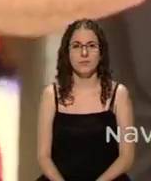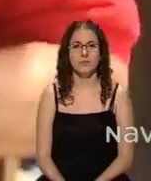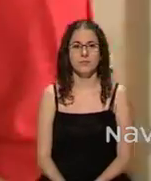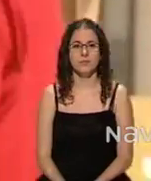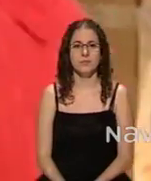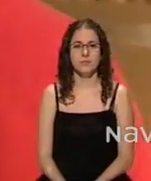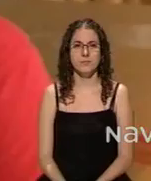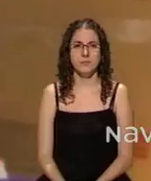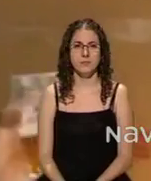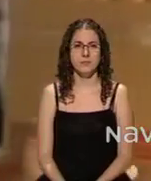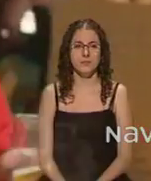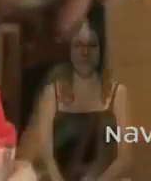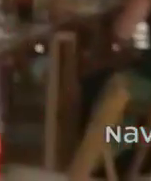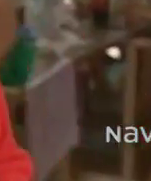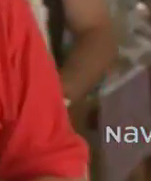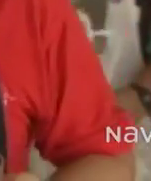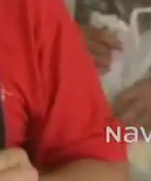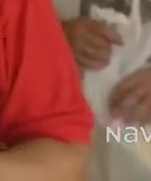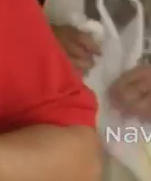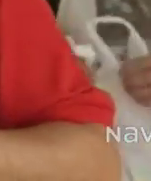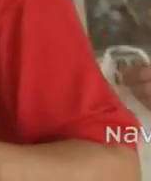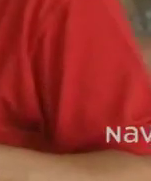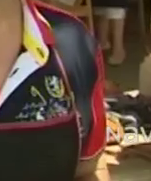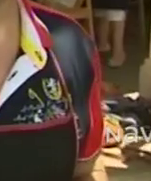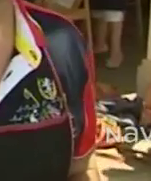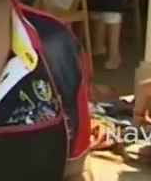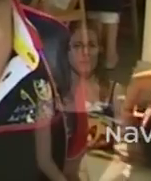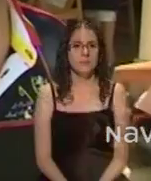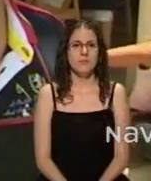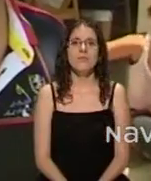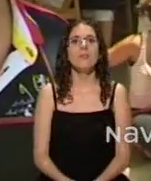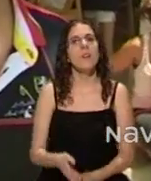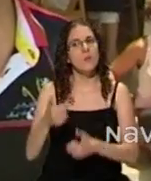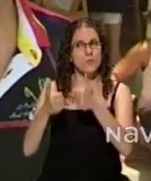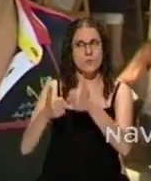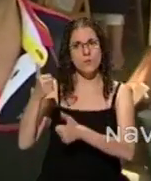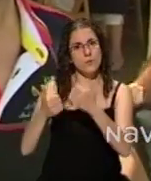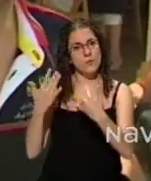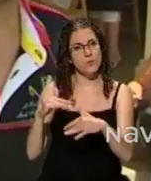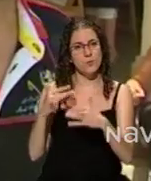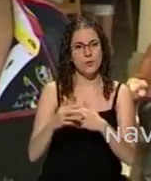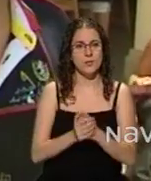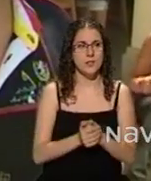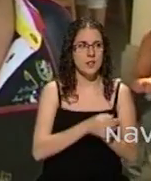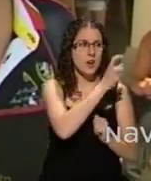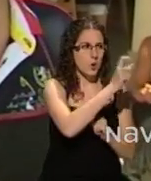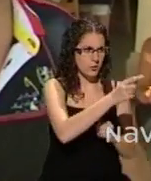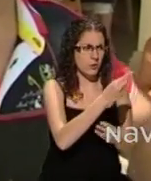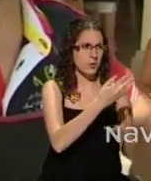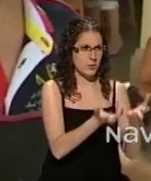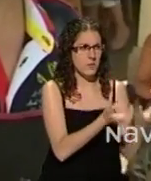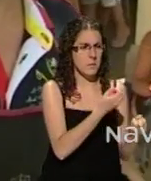Mucha competencia. Sí, aquí, son duros los rivales. Bueno, entonces ya